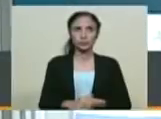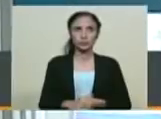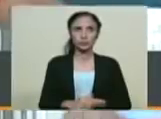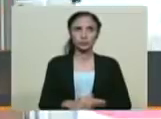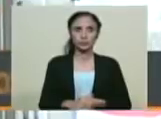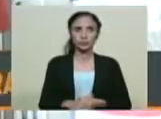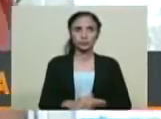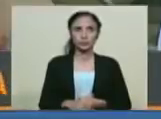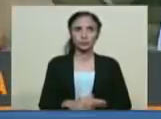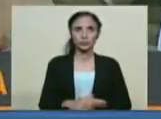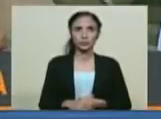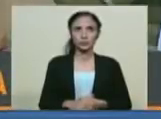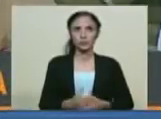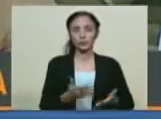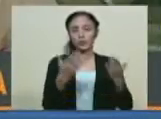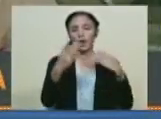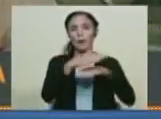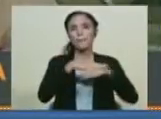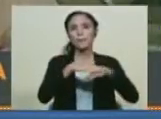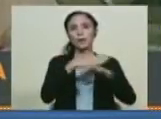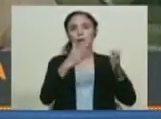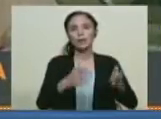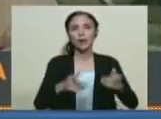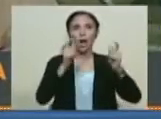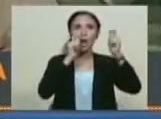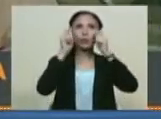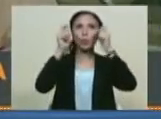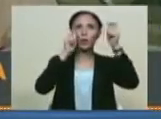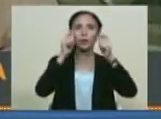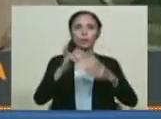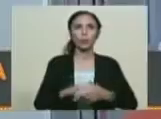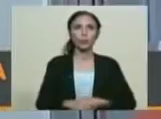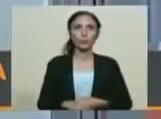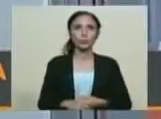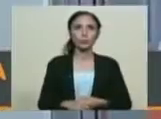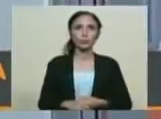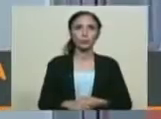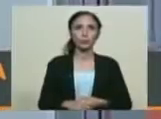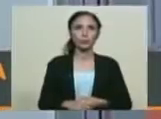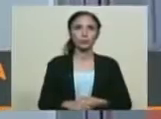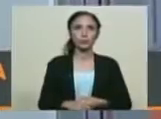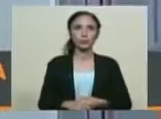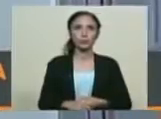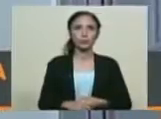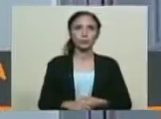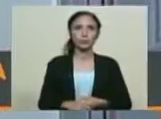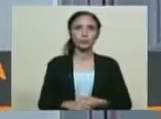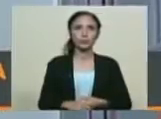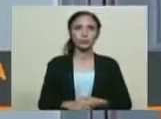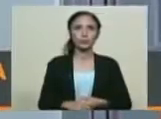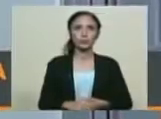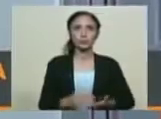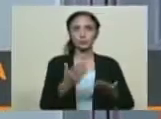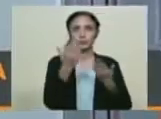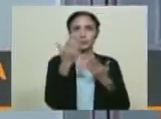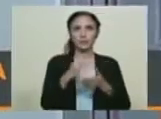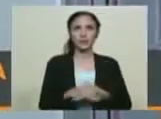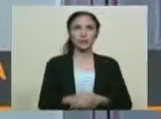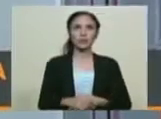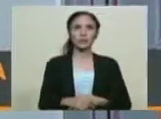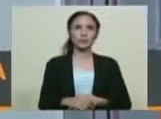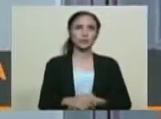A nuestra ministra de Turismo y madrina de Nueva Esparta, Marlene Contreras,